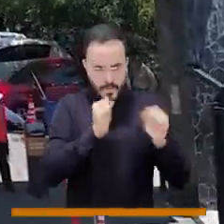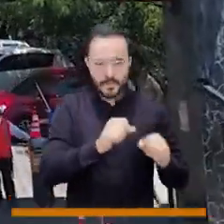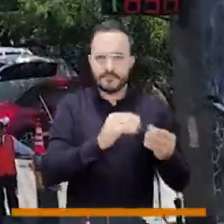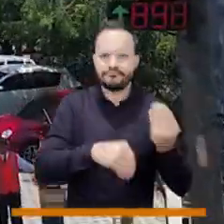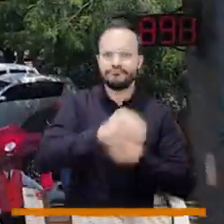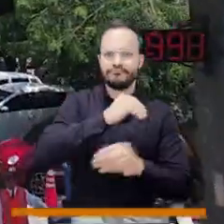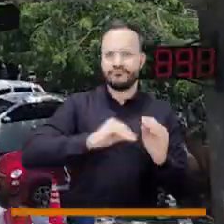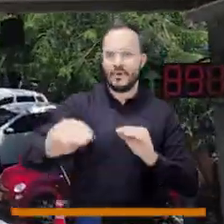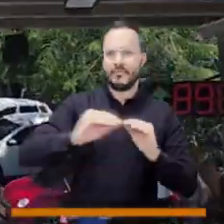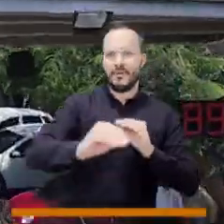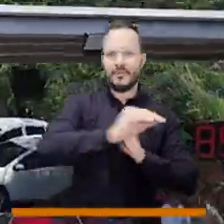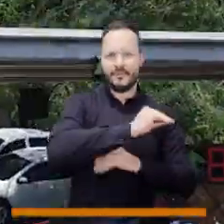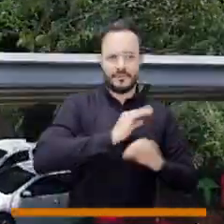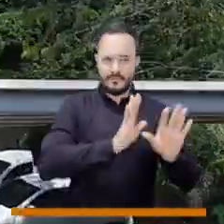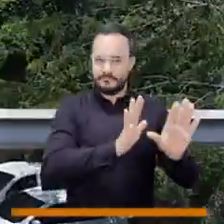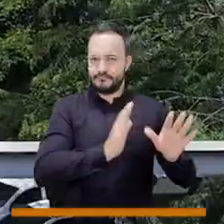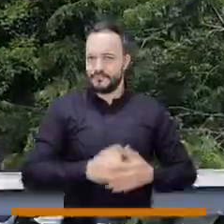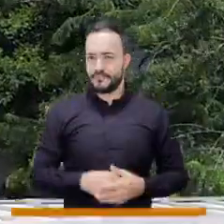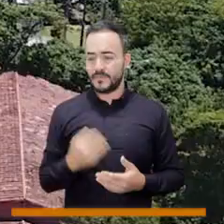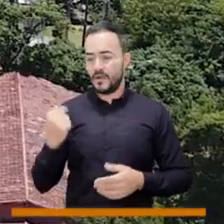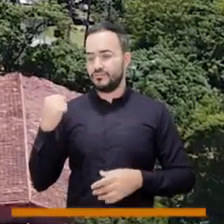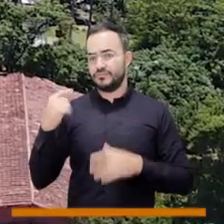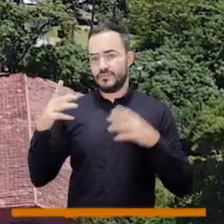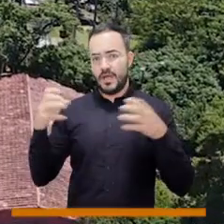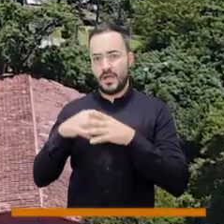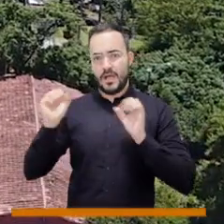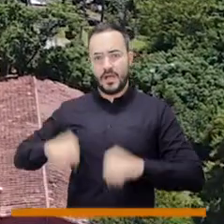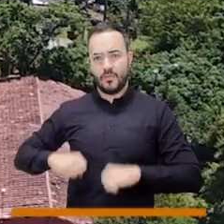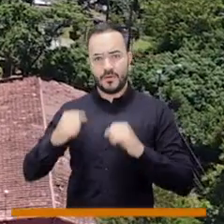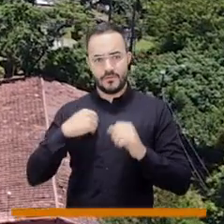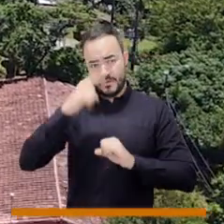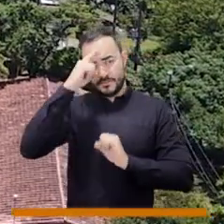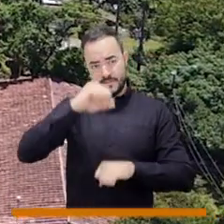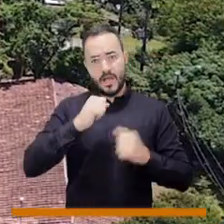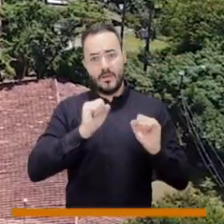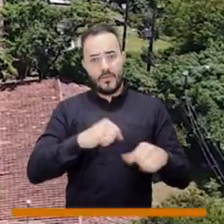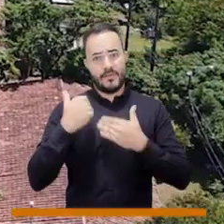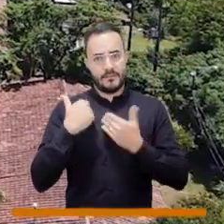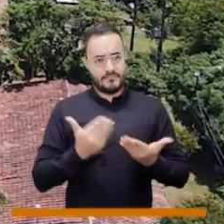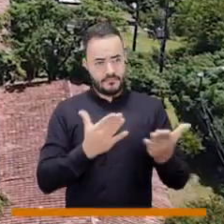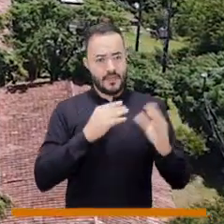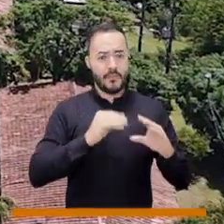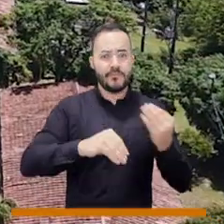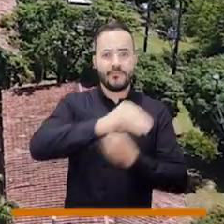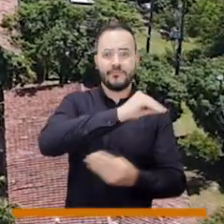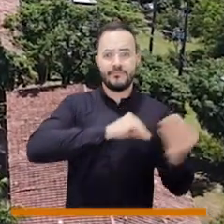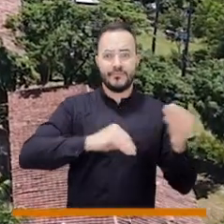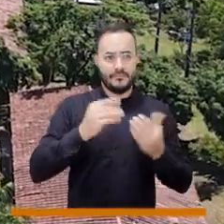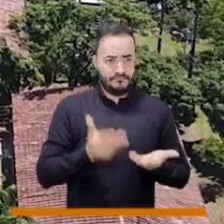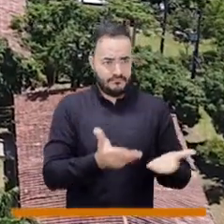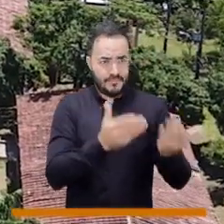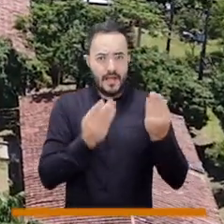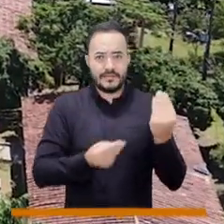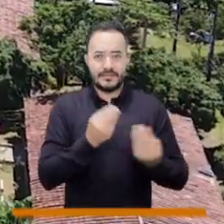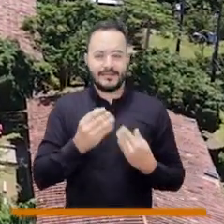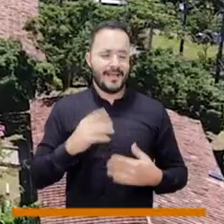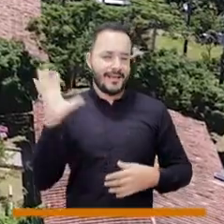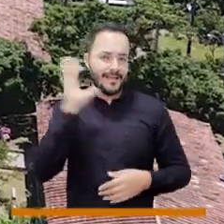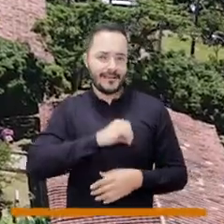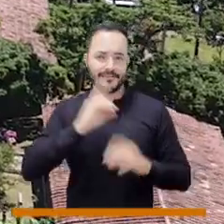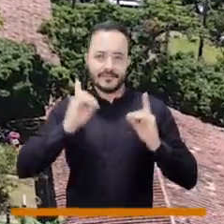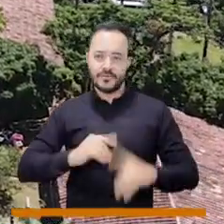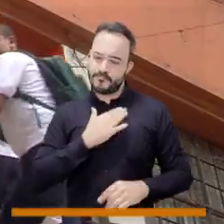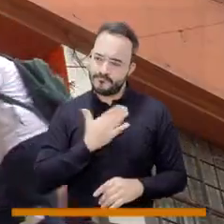cuando él tiene las competencias. Hoy, luego del superávit que se aprobó en el Consejo, quedó con las competencias para hacer los traslados en el presupuesto